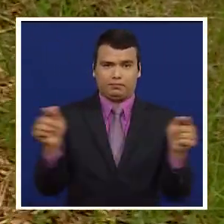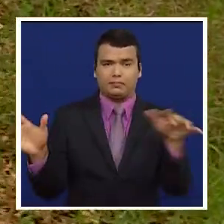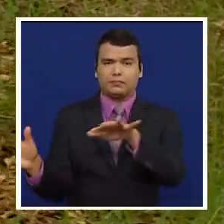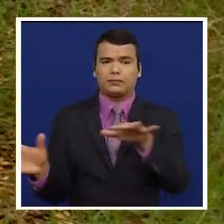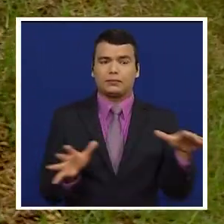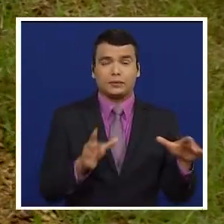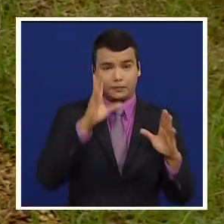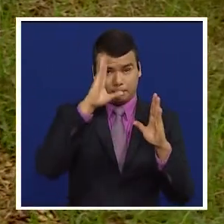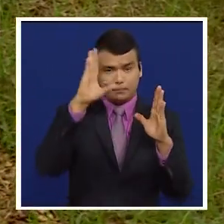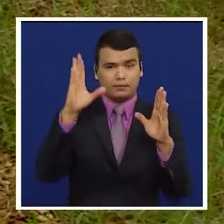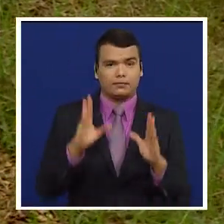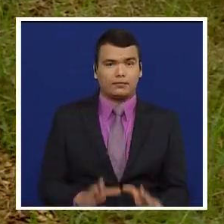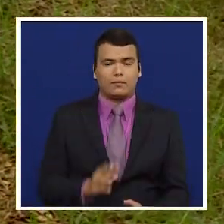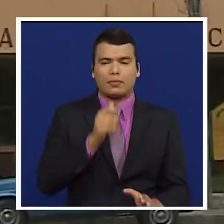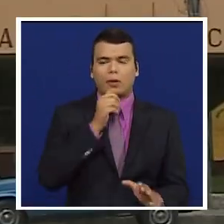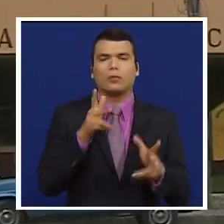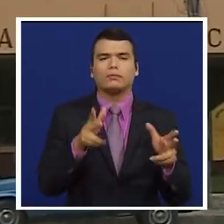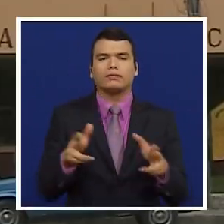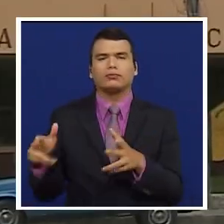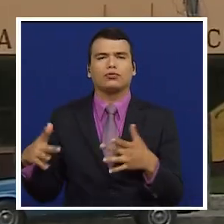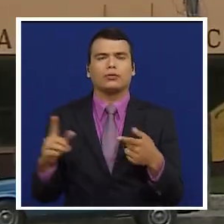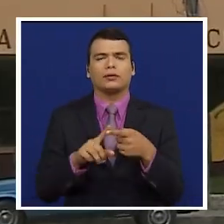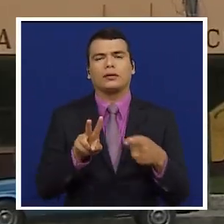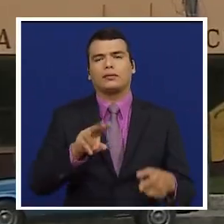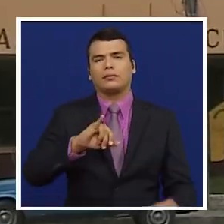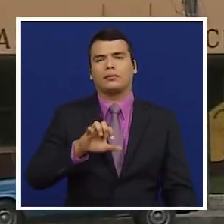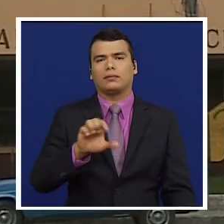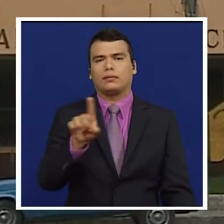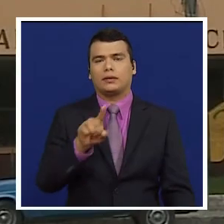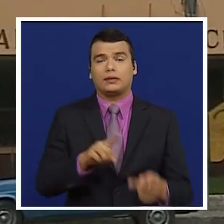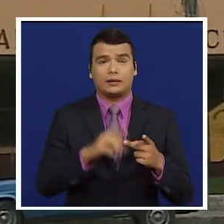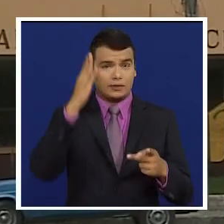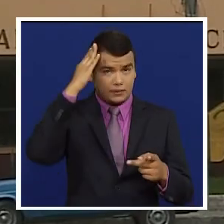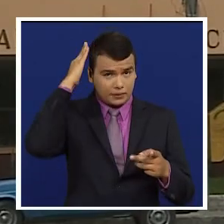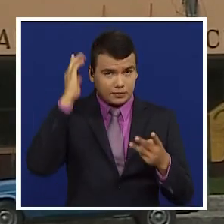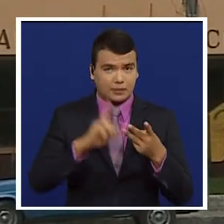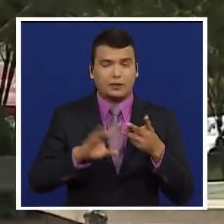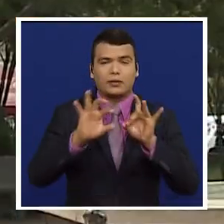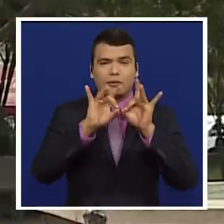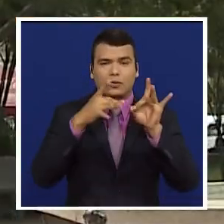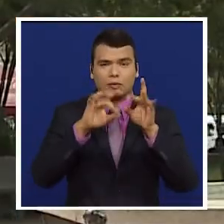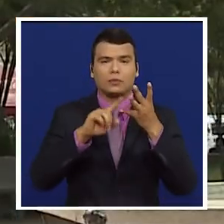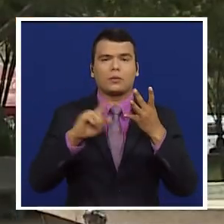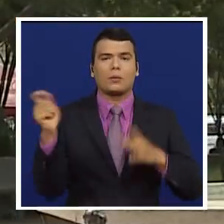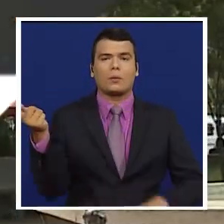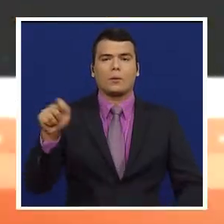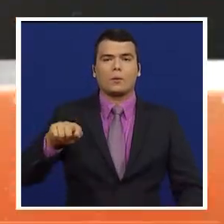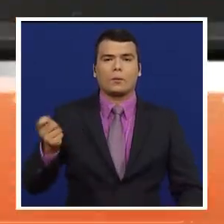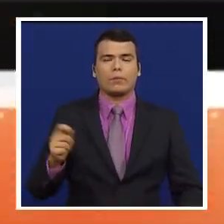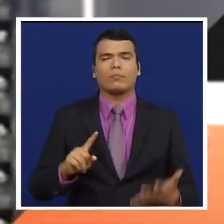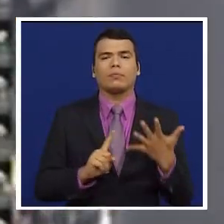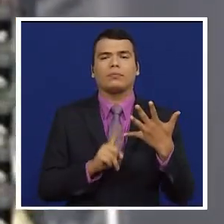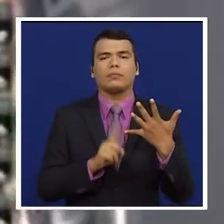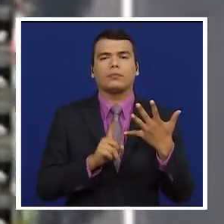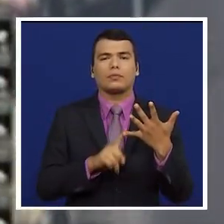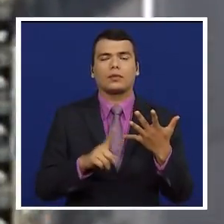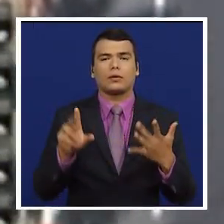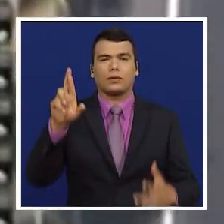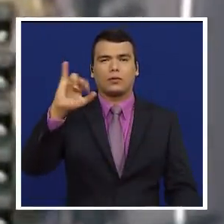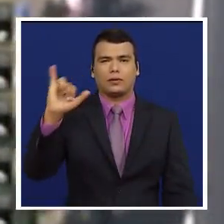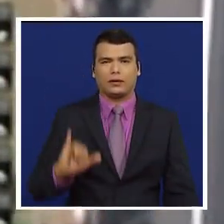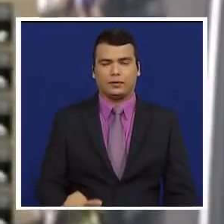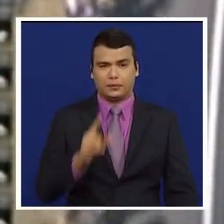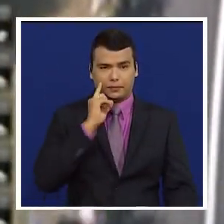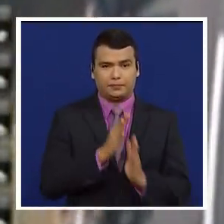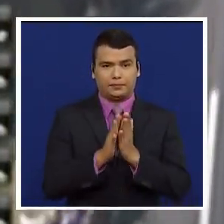Atención, racionamiento de agua en Viges, Zarzal, La Unión, La Victoria y Roldanillo. En